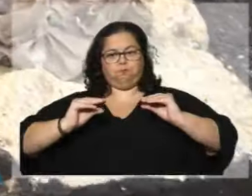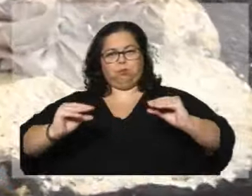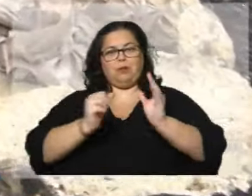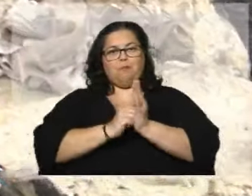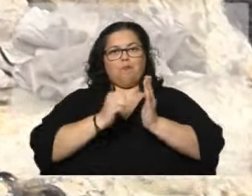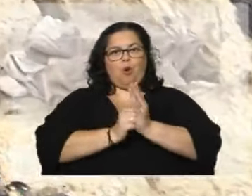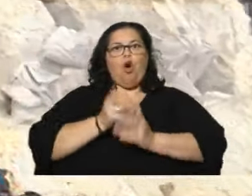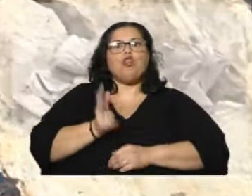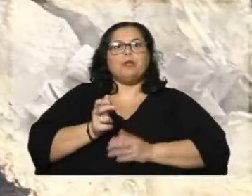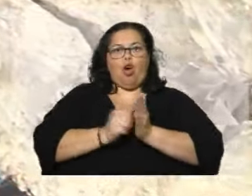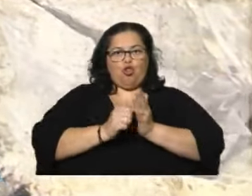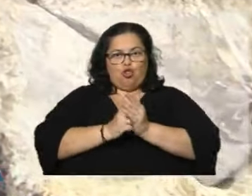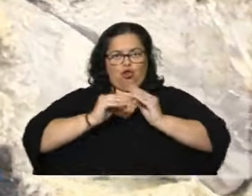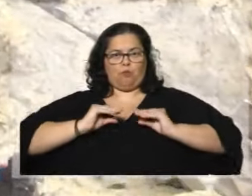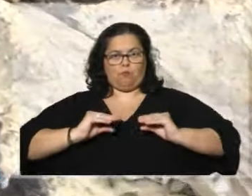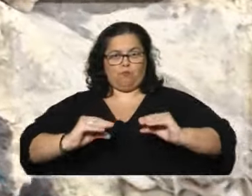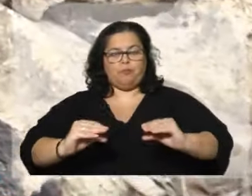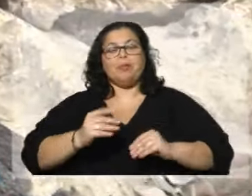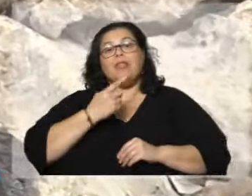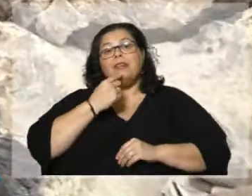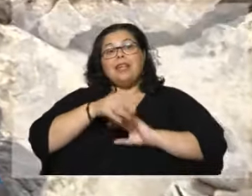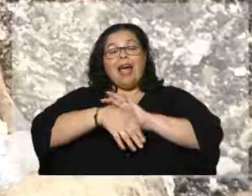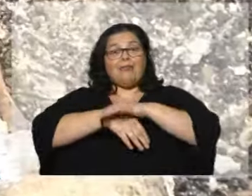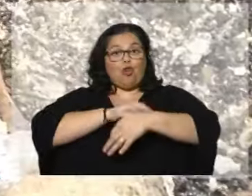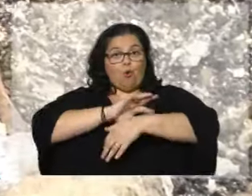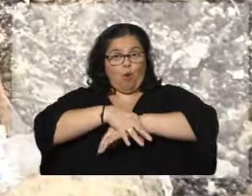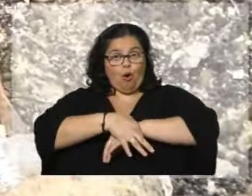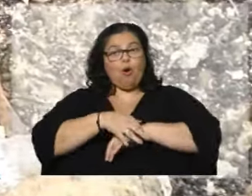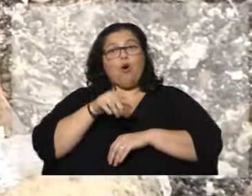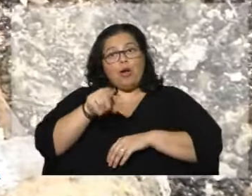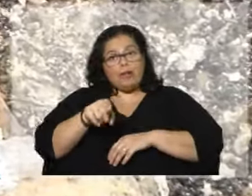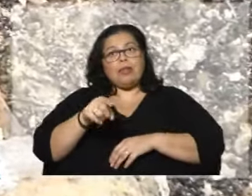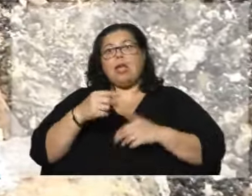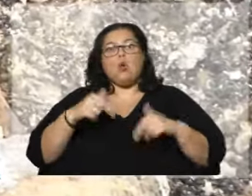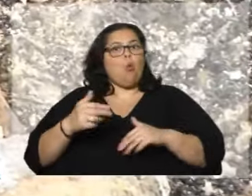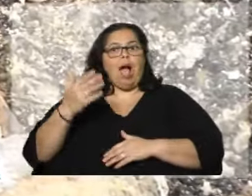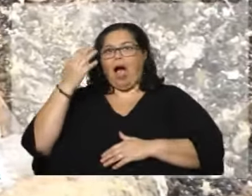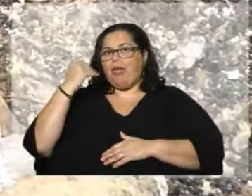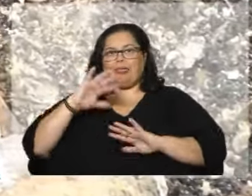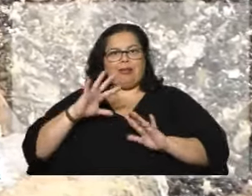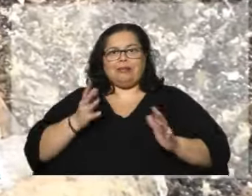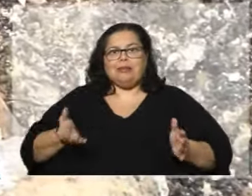cal, una losa. Los antropólogos consideran que se trata de un enterramiento primario que no fue removido hasta que lo